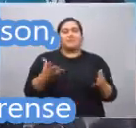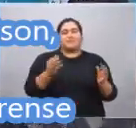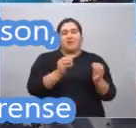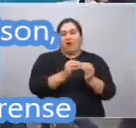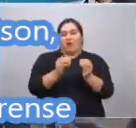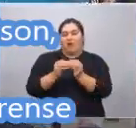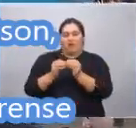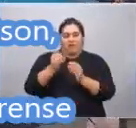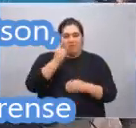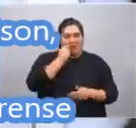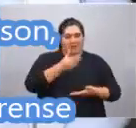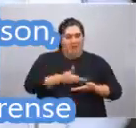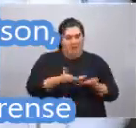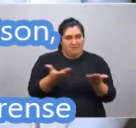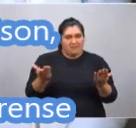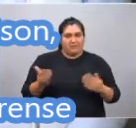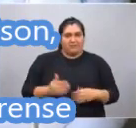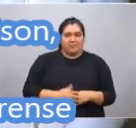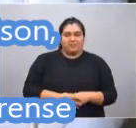Compañeros,